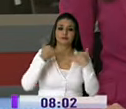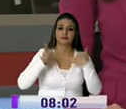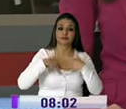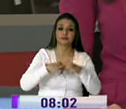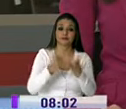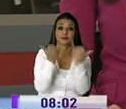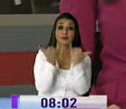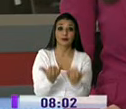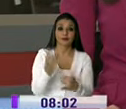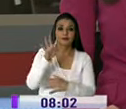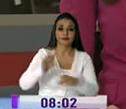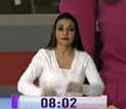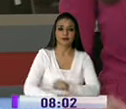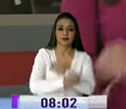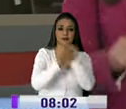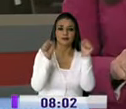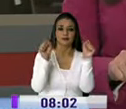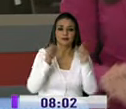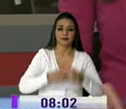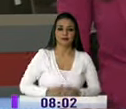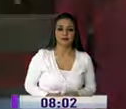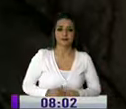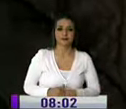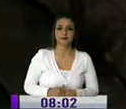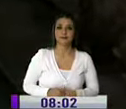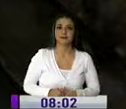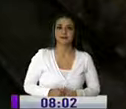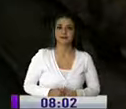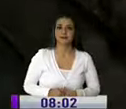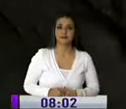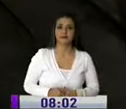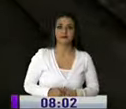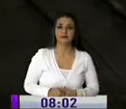desde las 5 de la mañana de hoy día.